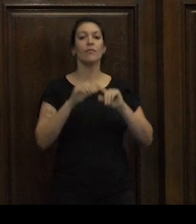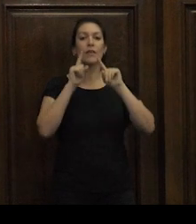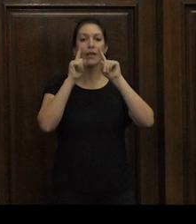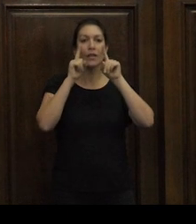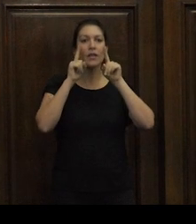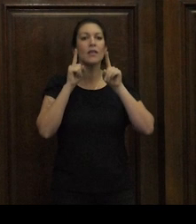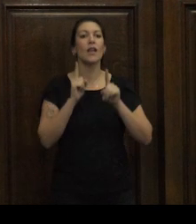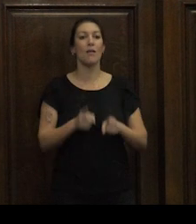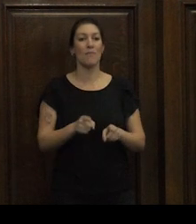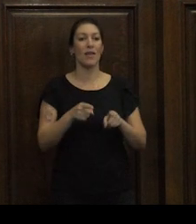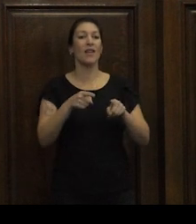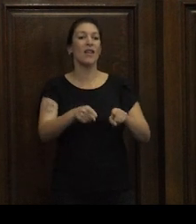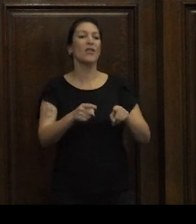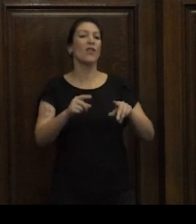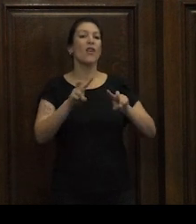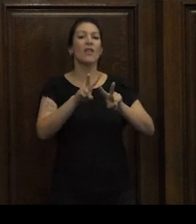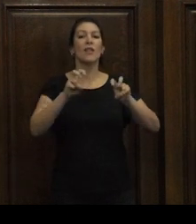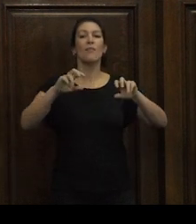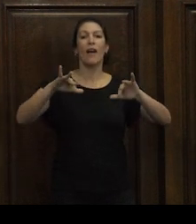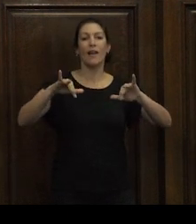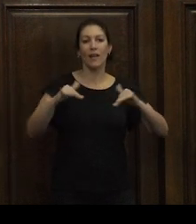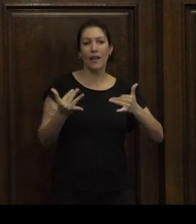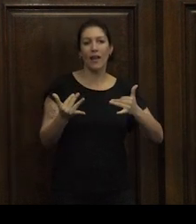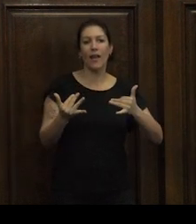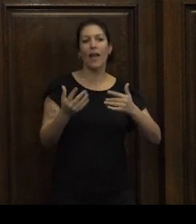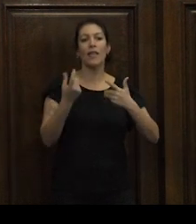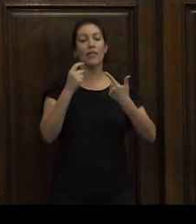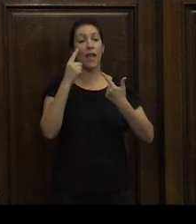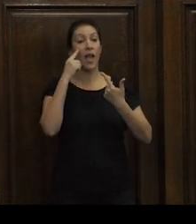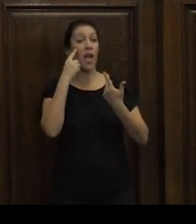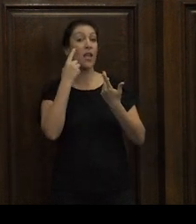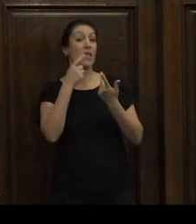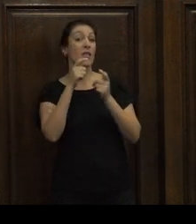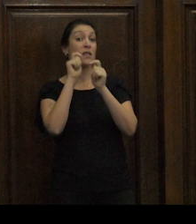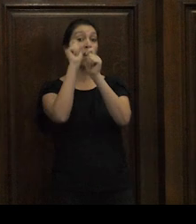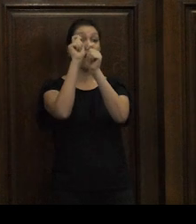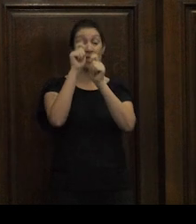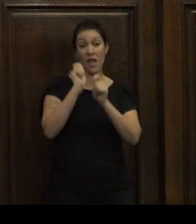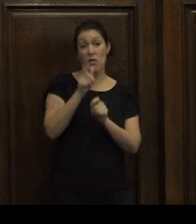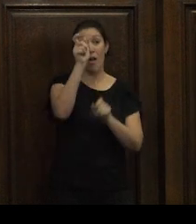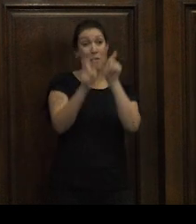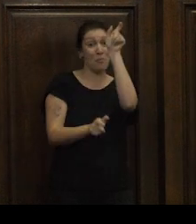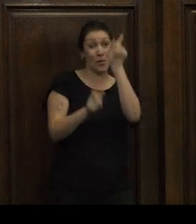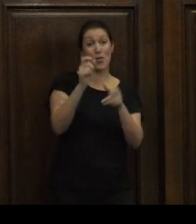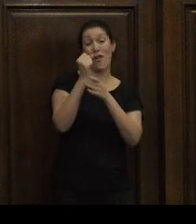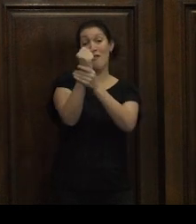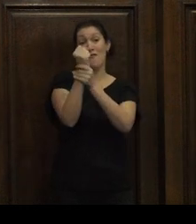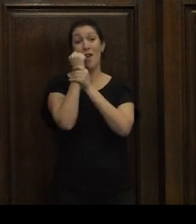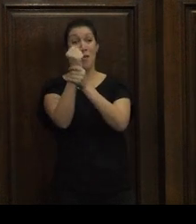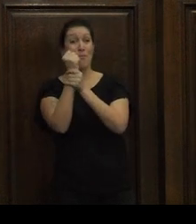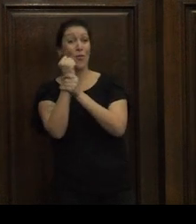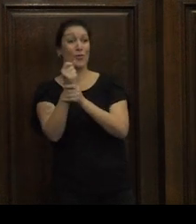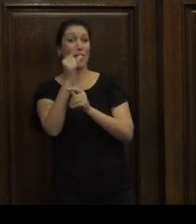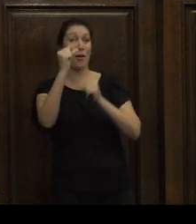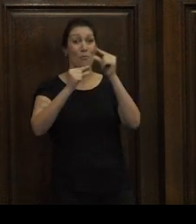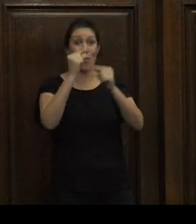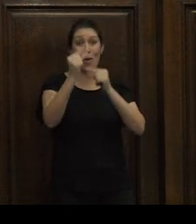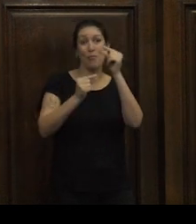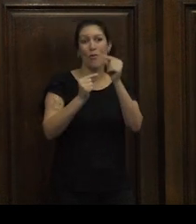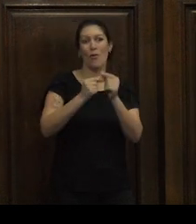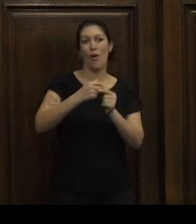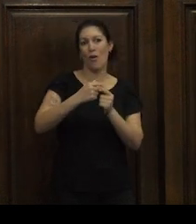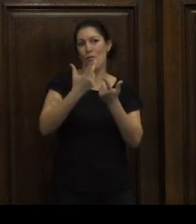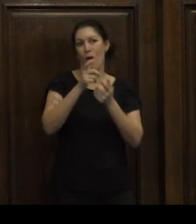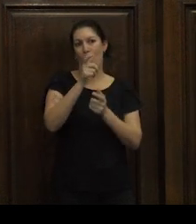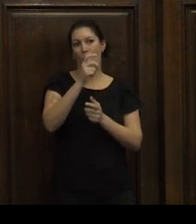Un aspecto bastante sintomático de este fenómeno es el derrumbe de las estatuas, ¿no? Estatuas de próceres, héroes y demás